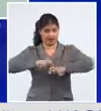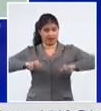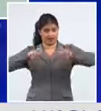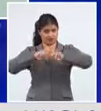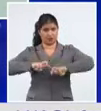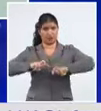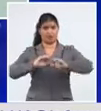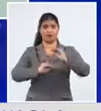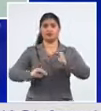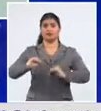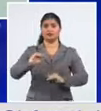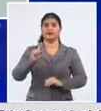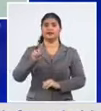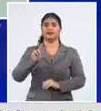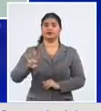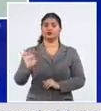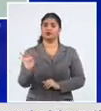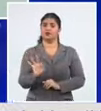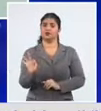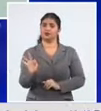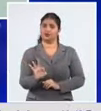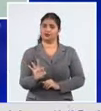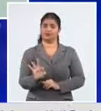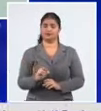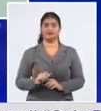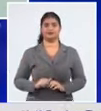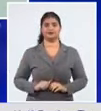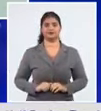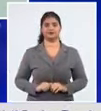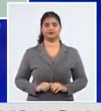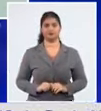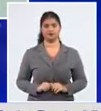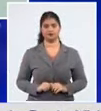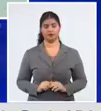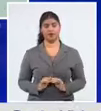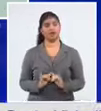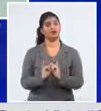14%. Eso nosotros lo analizamos porque eso traduce